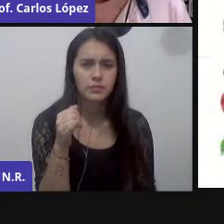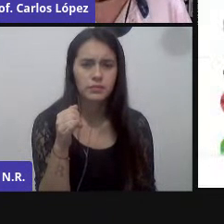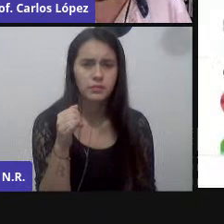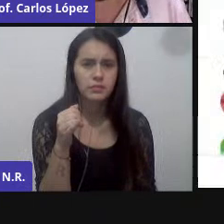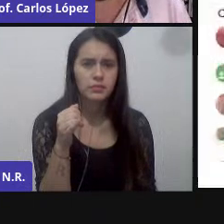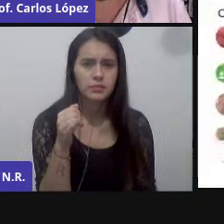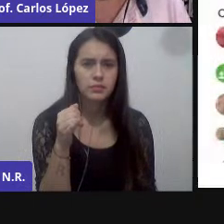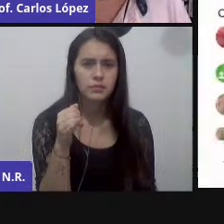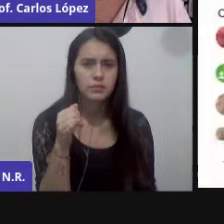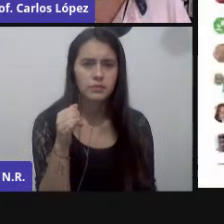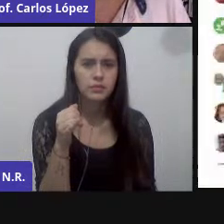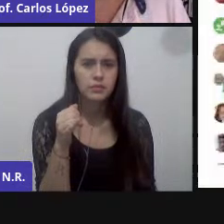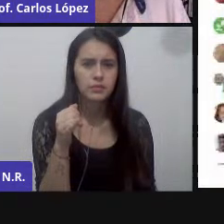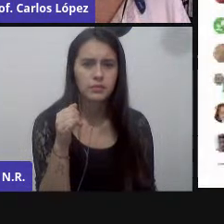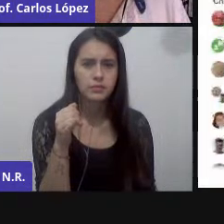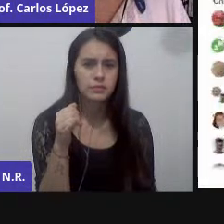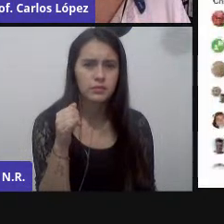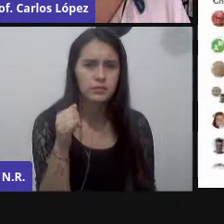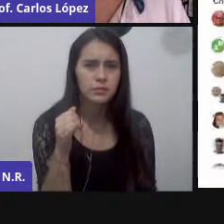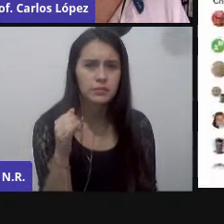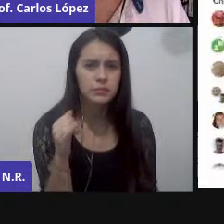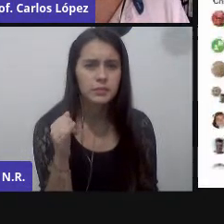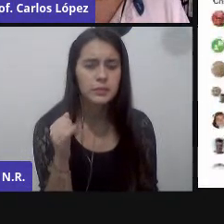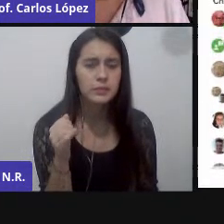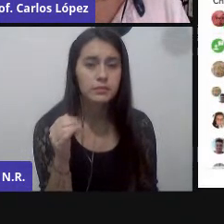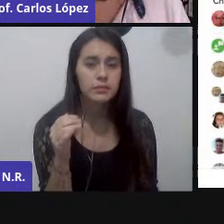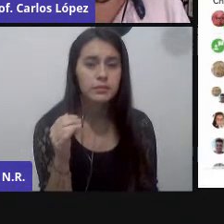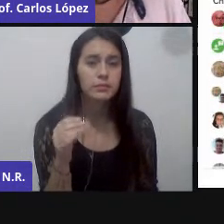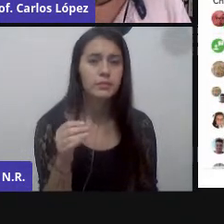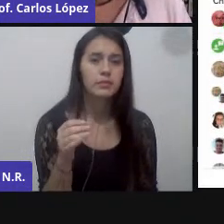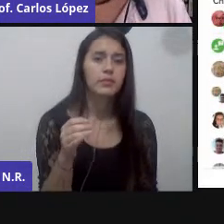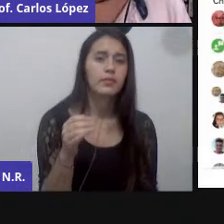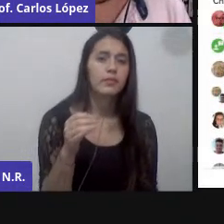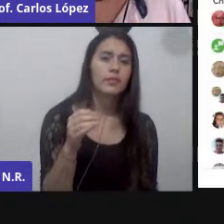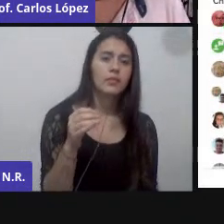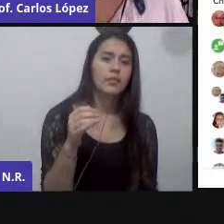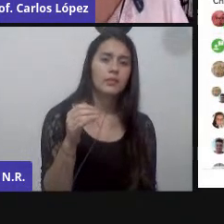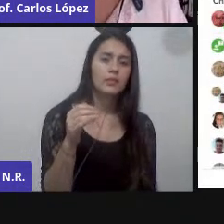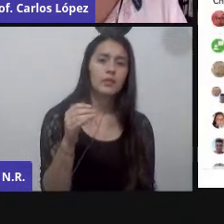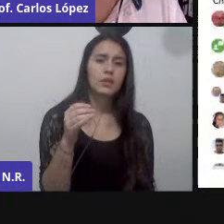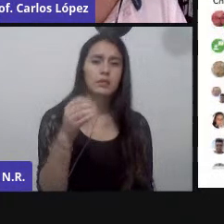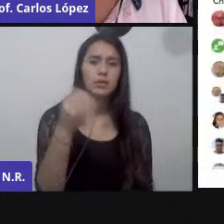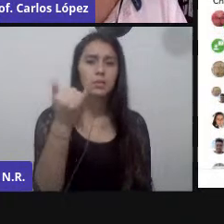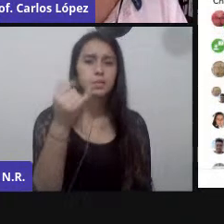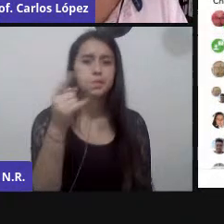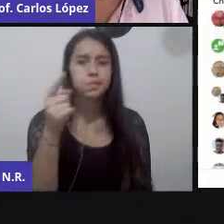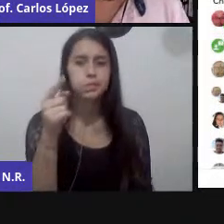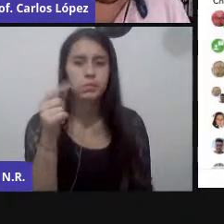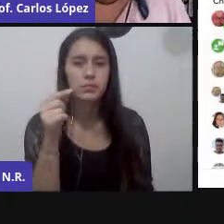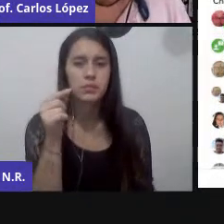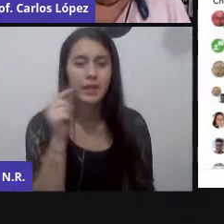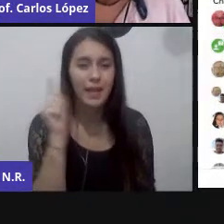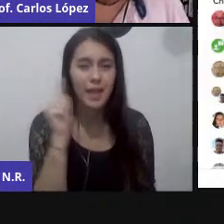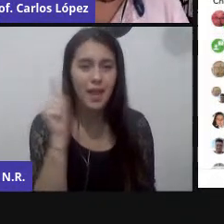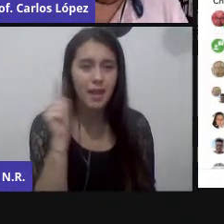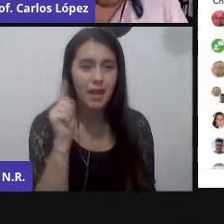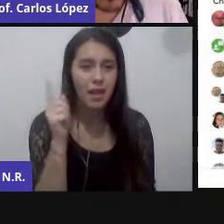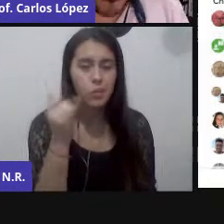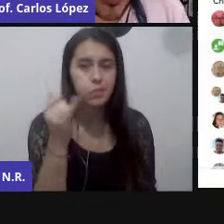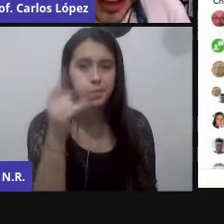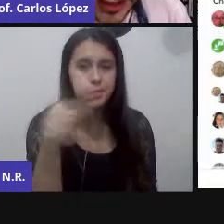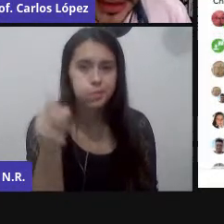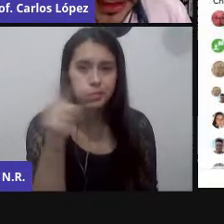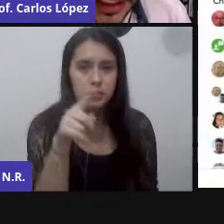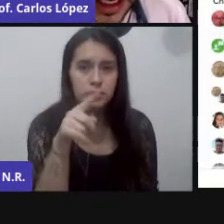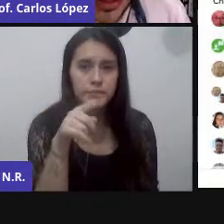Control. Ahí está. Entonces, notificaciones. En notificaciones. ¿Están viéndolo todo? Sí.